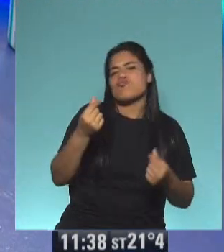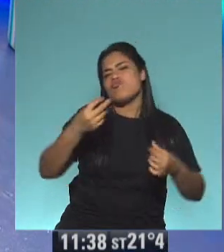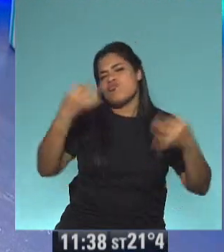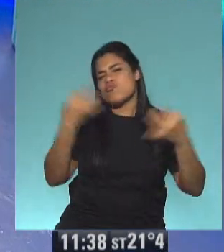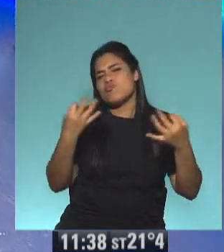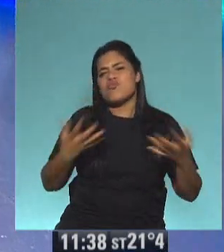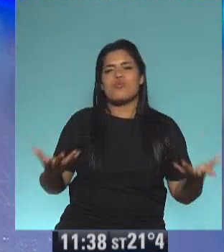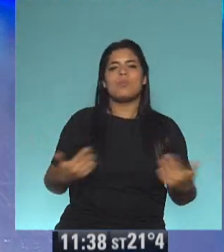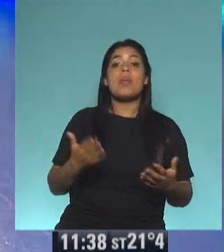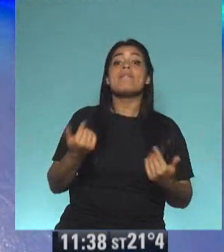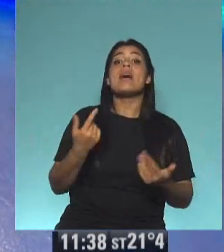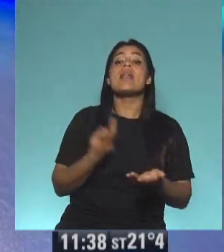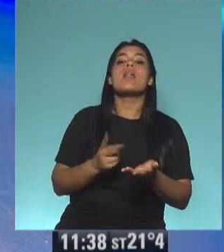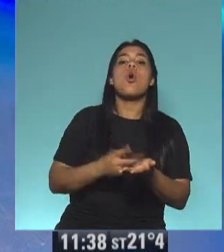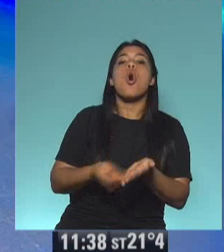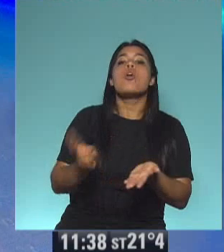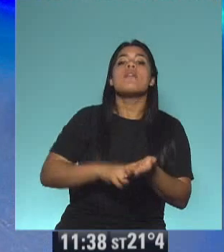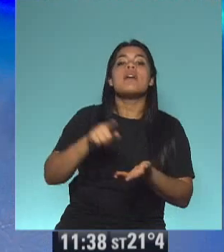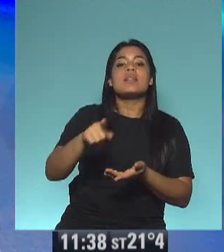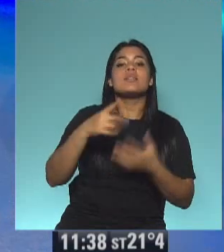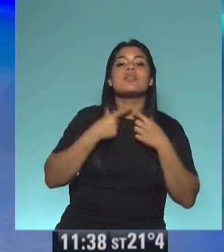Julia? Sí, claro. Bueno, dale. Señor Julia. A ver.